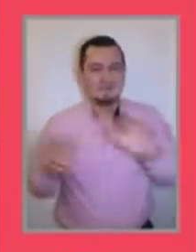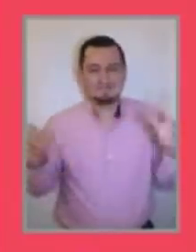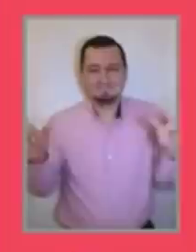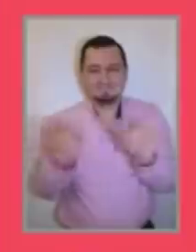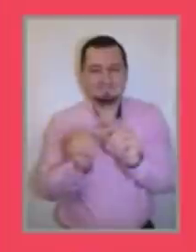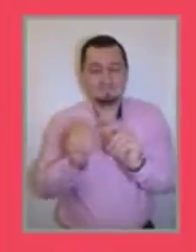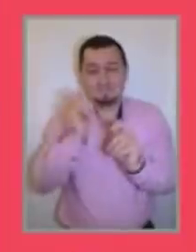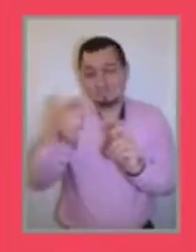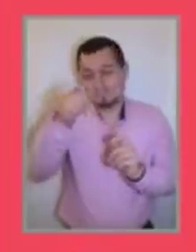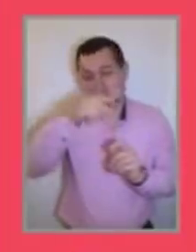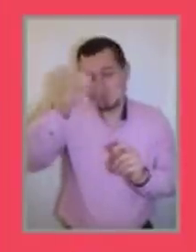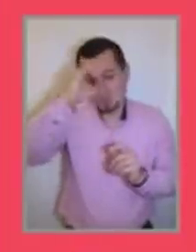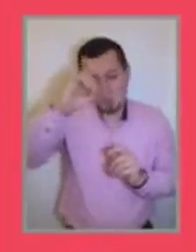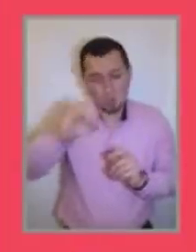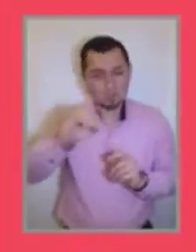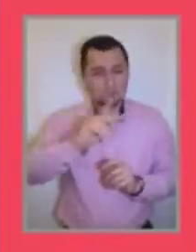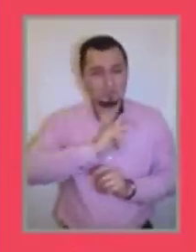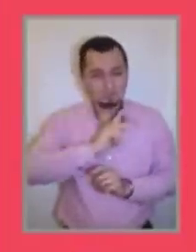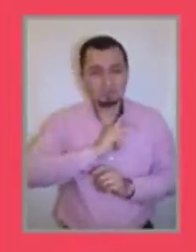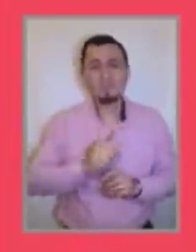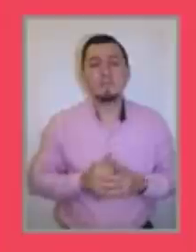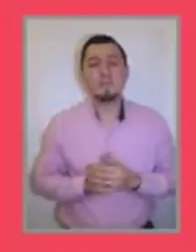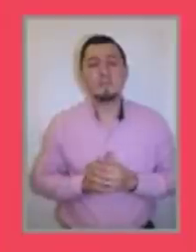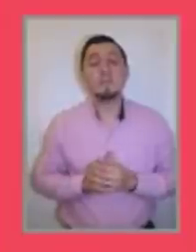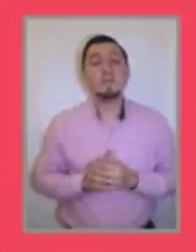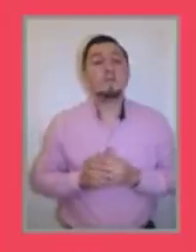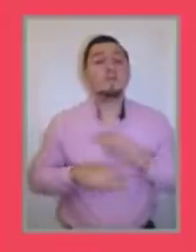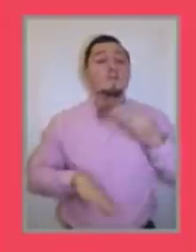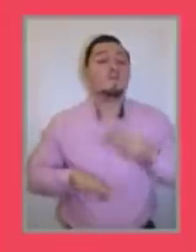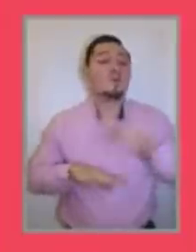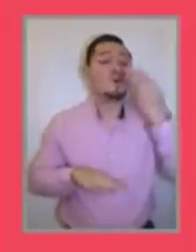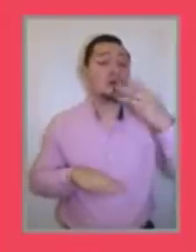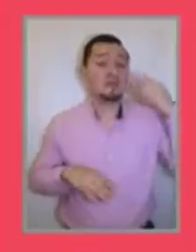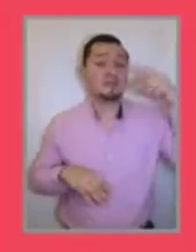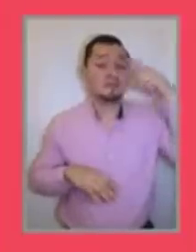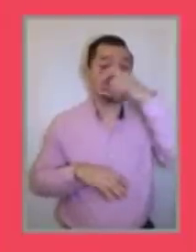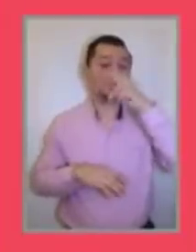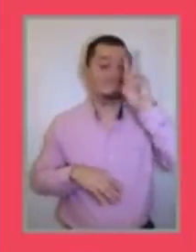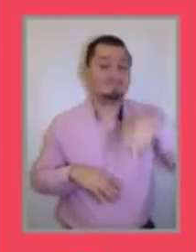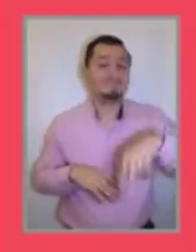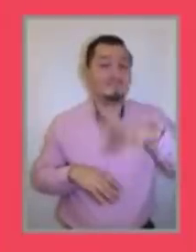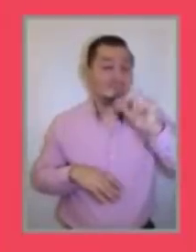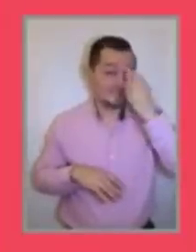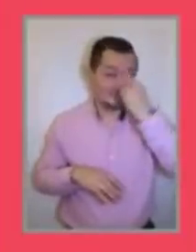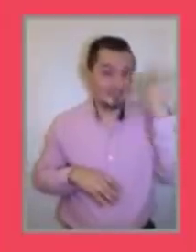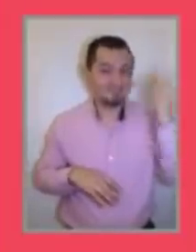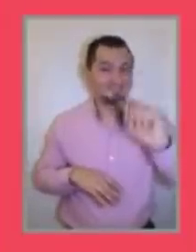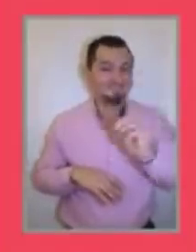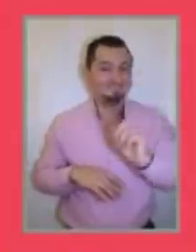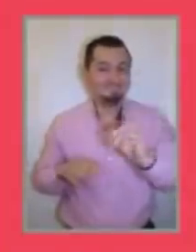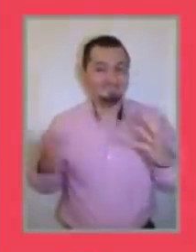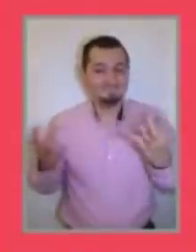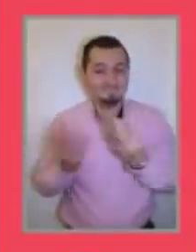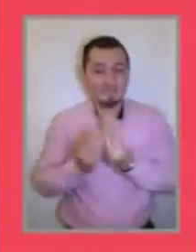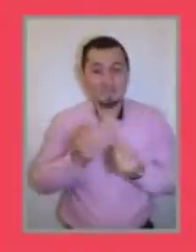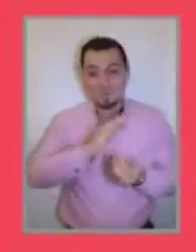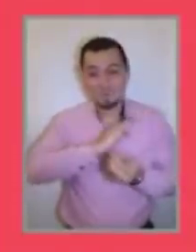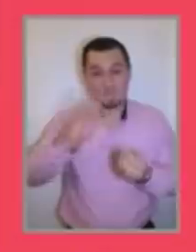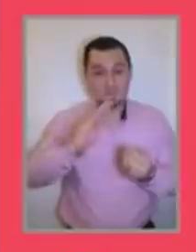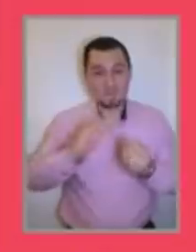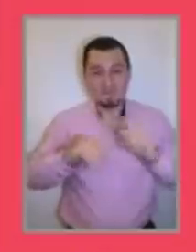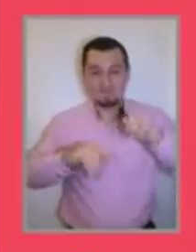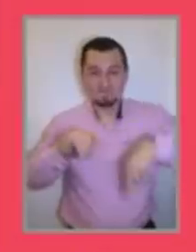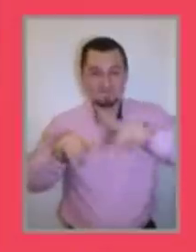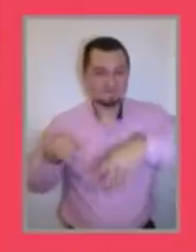estos criterios lo que plantean es que va a ser muy difícil que en el corto plazo se pueda eliminar cualquier